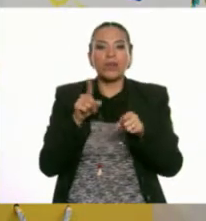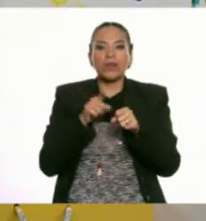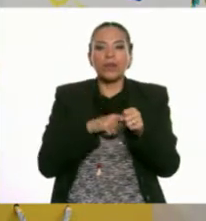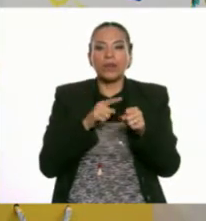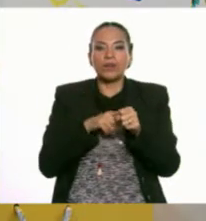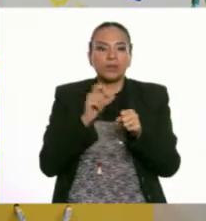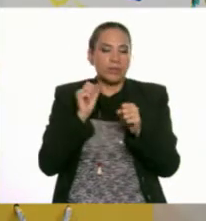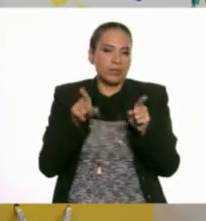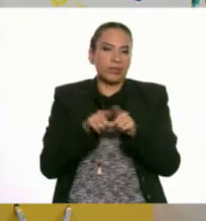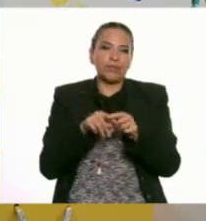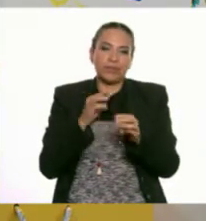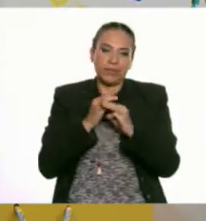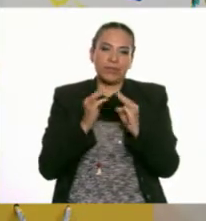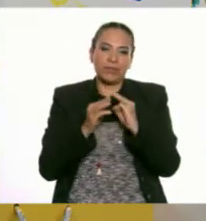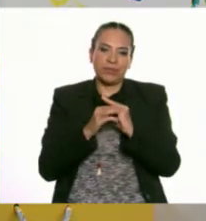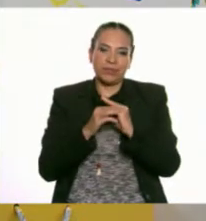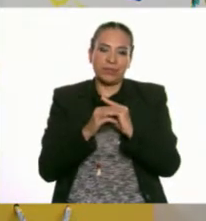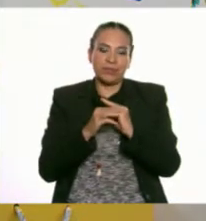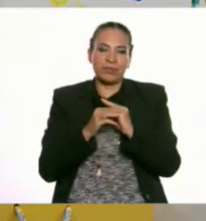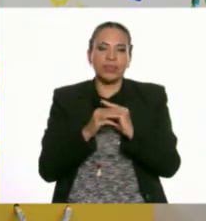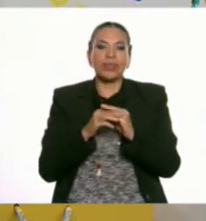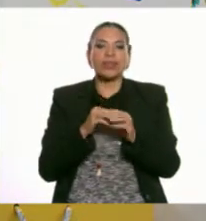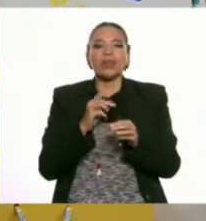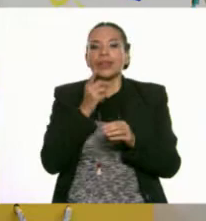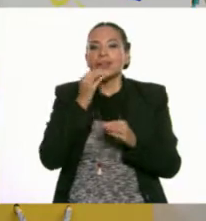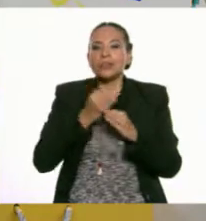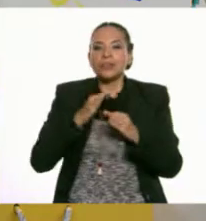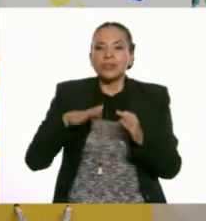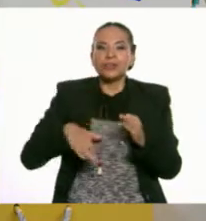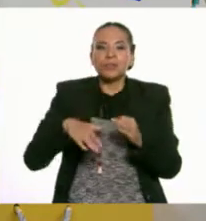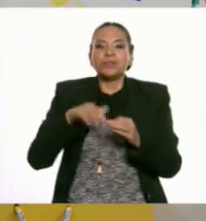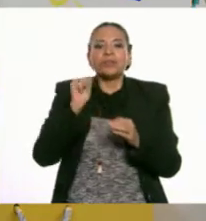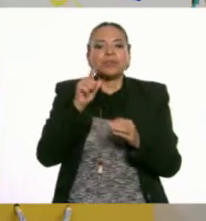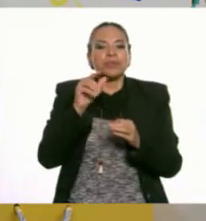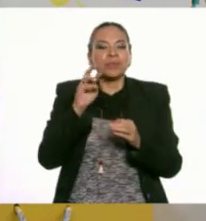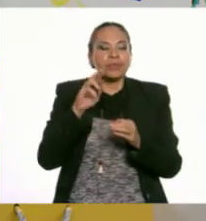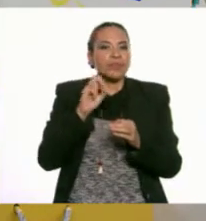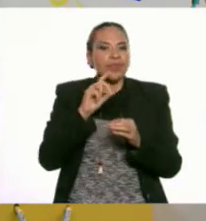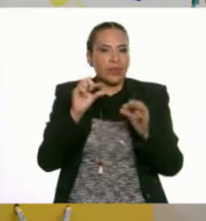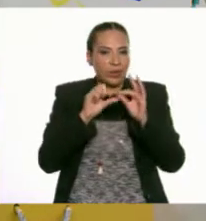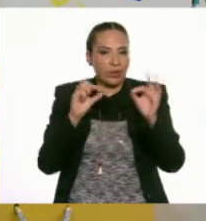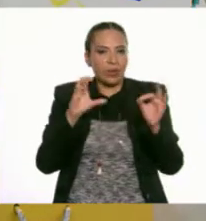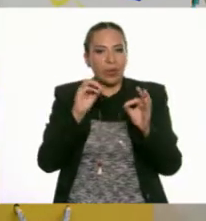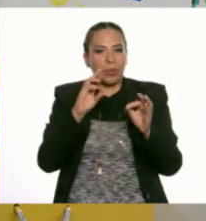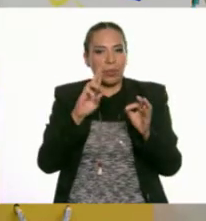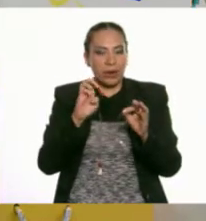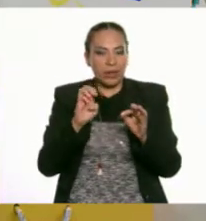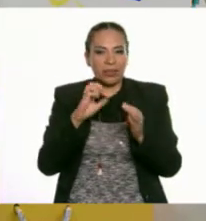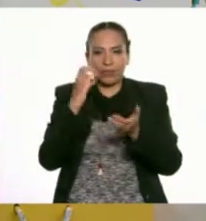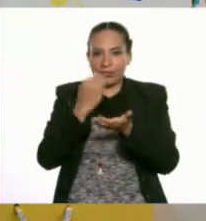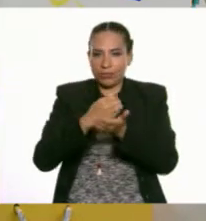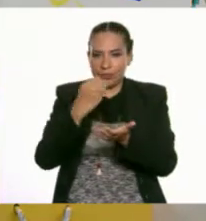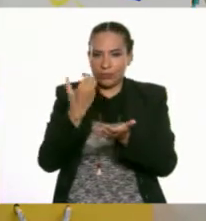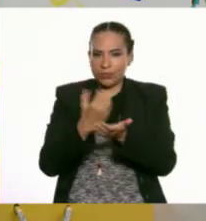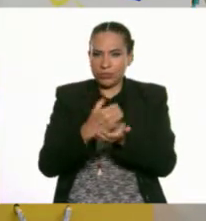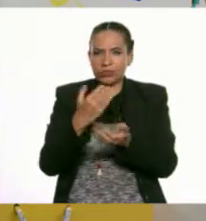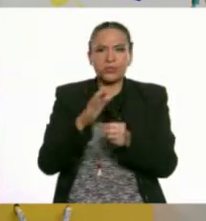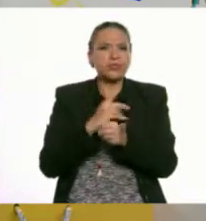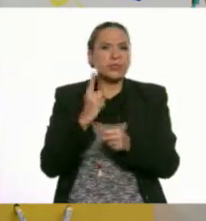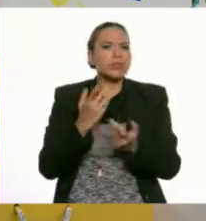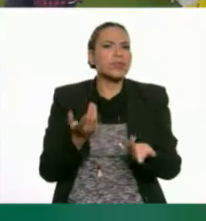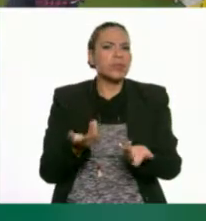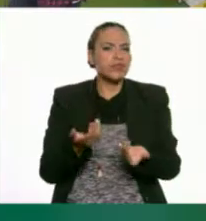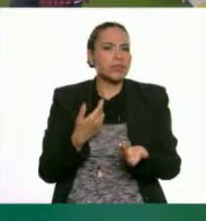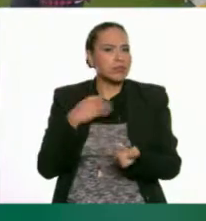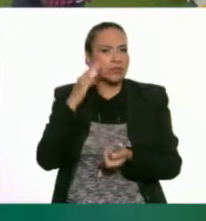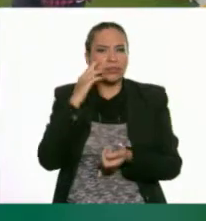del mismo material? Y lo dijo Paloma, era alambre de cobre. Y no me vas a preguntar por qué. Ay, no lo